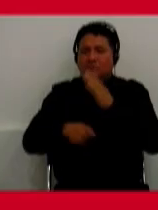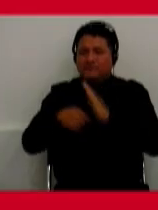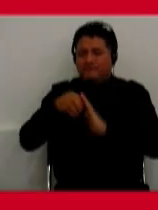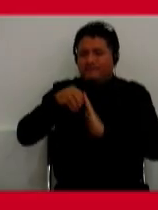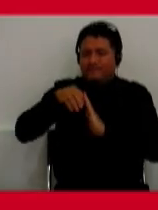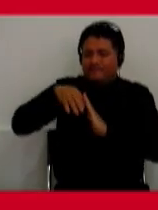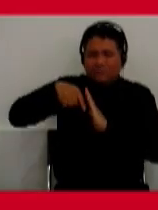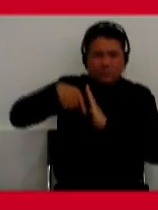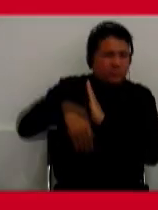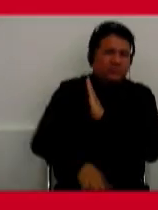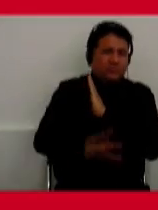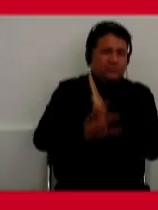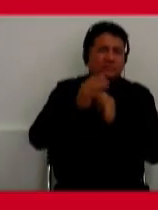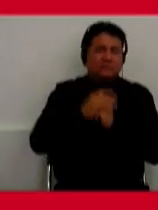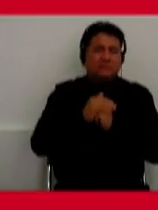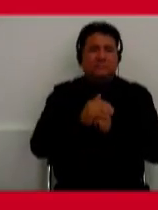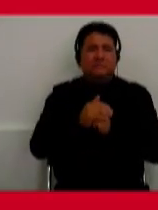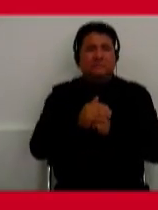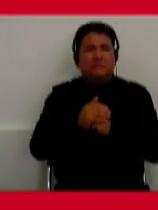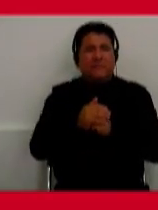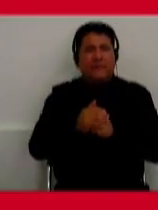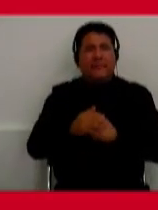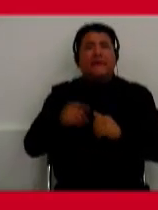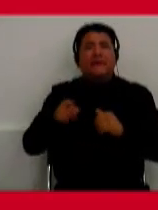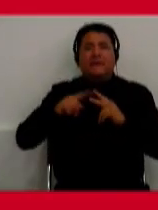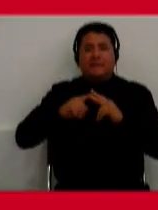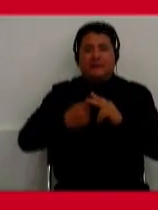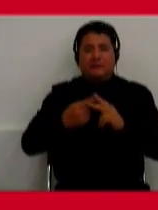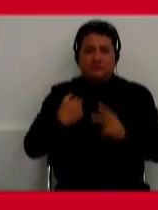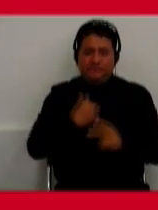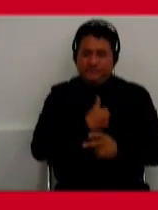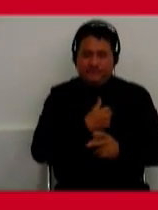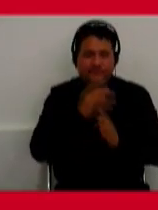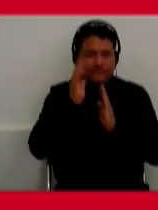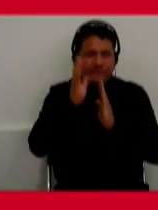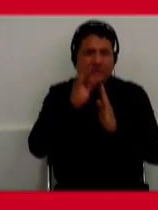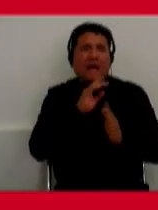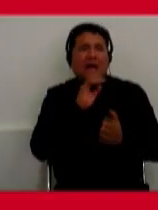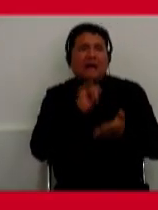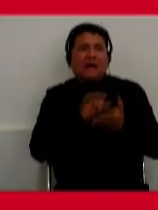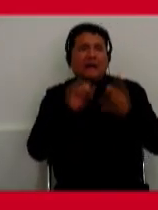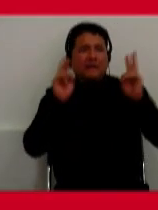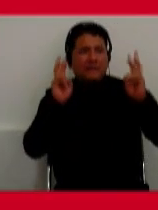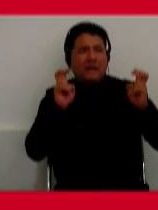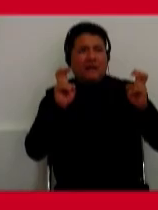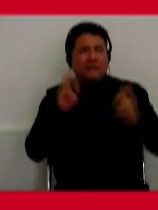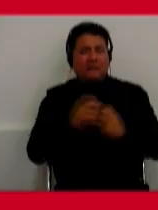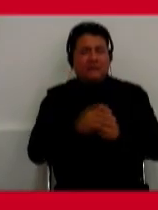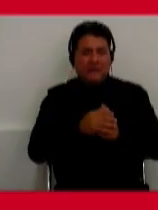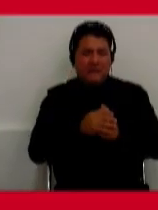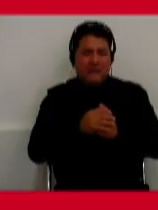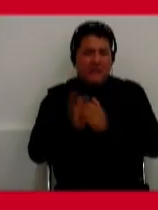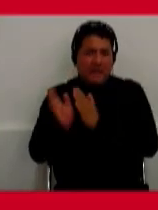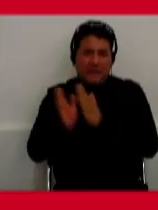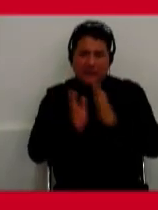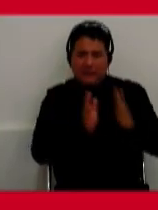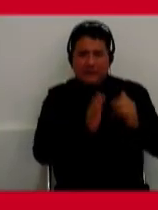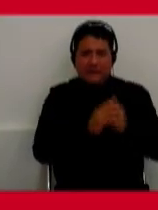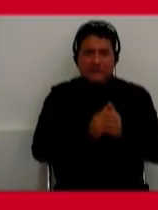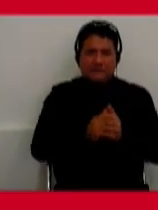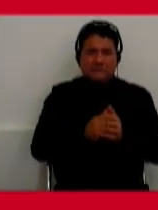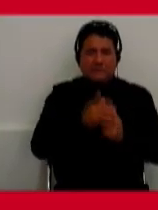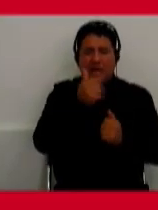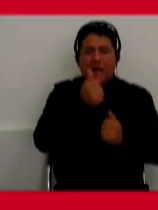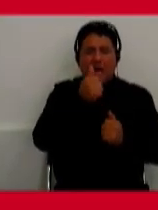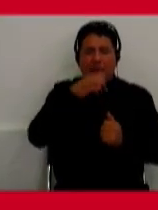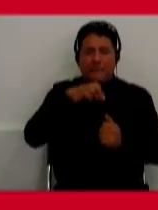ya definido nuestro inventario de reservas, empezamos a hablar del plan estratégico a través del optimizador, el Apex o Apex, que va dando